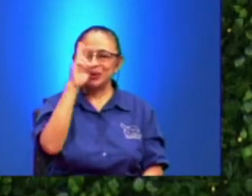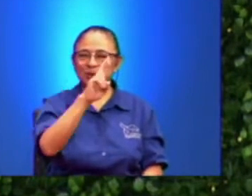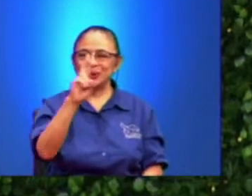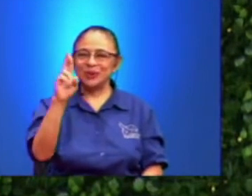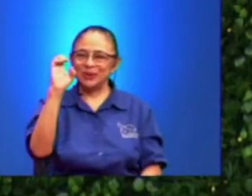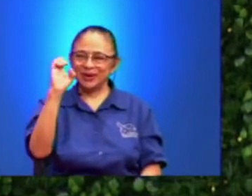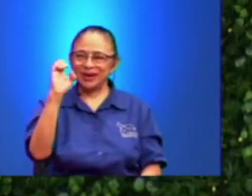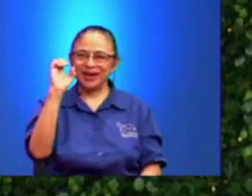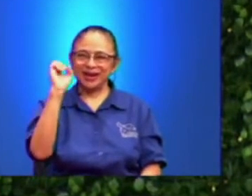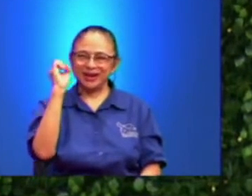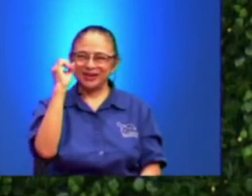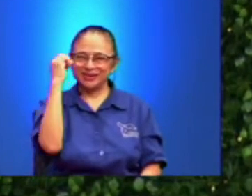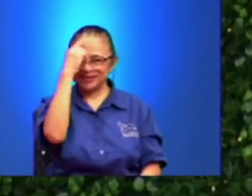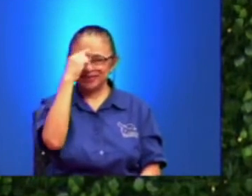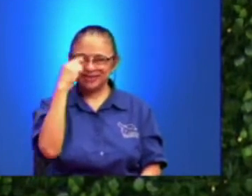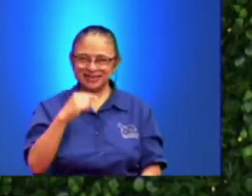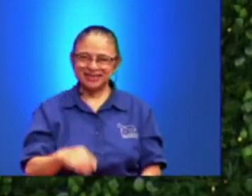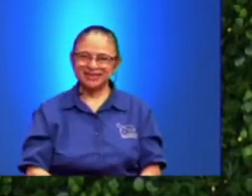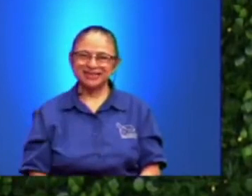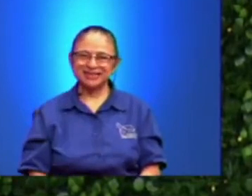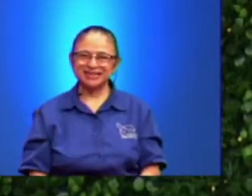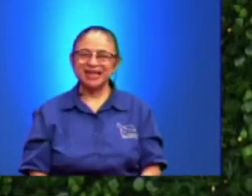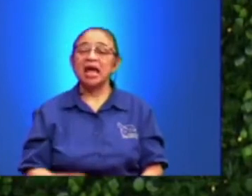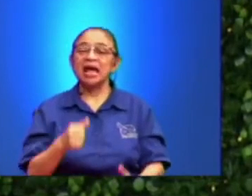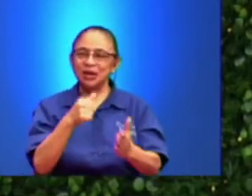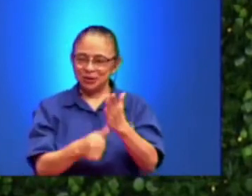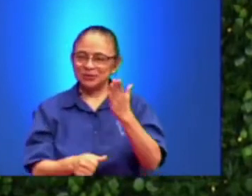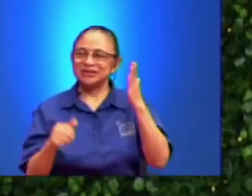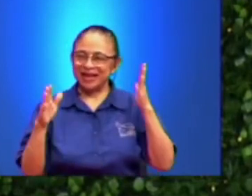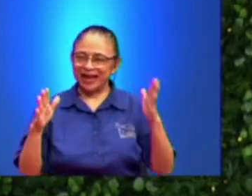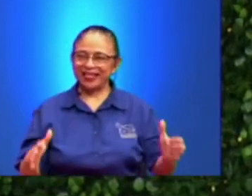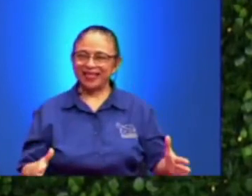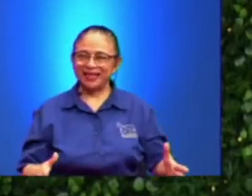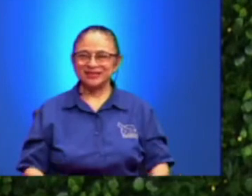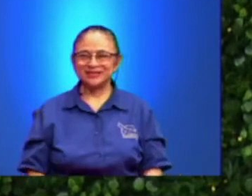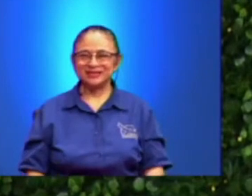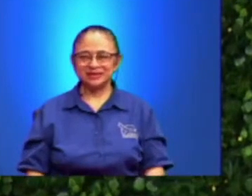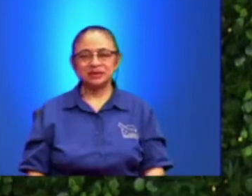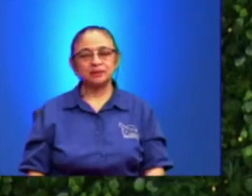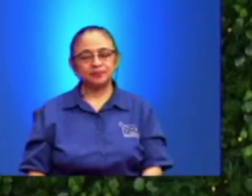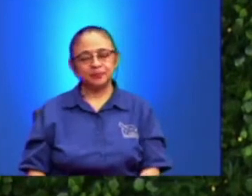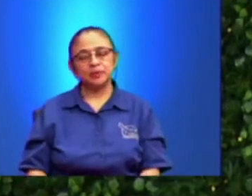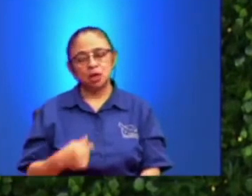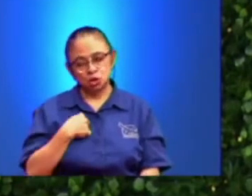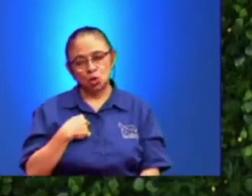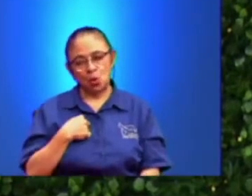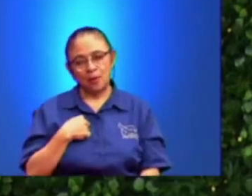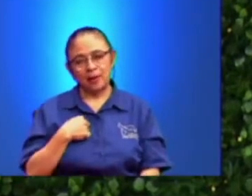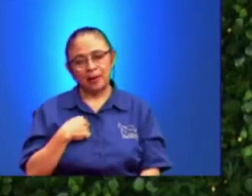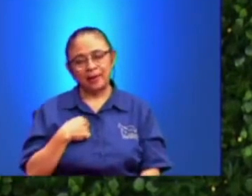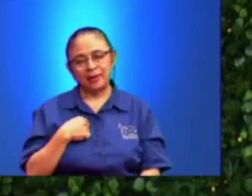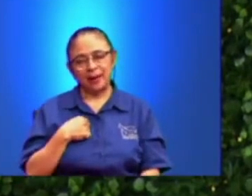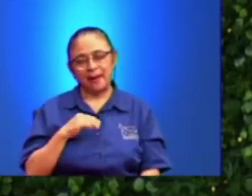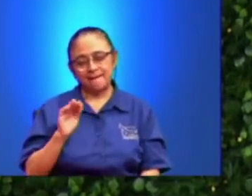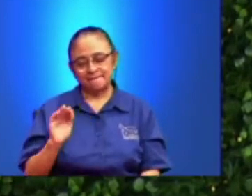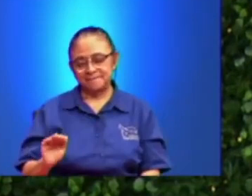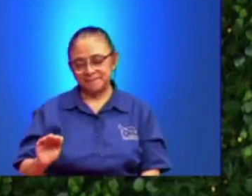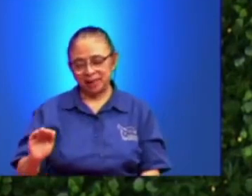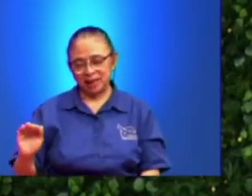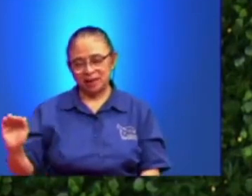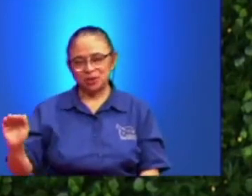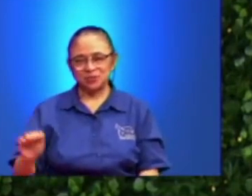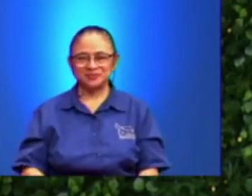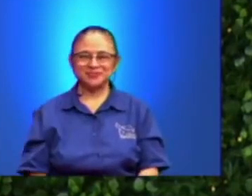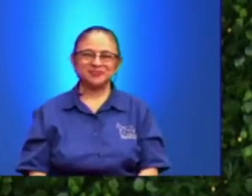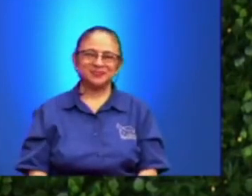conciertos los carteros claro que yo era menor de edad y no sé cómo me consiguieron